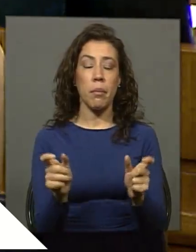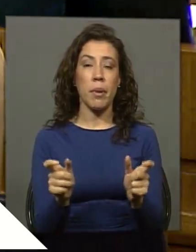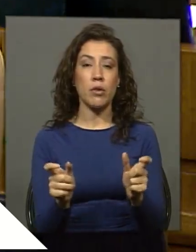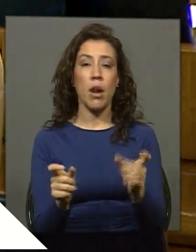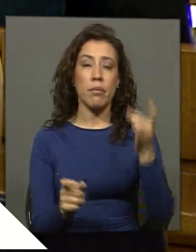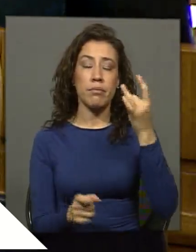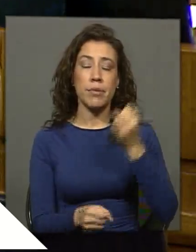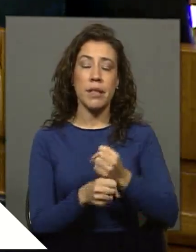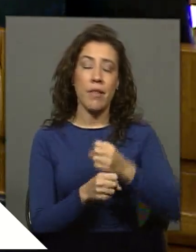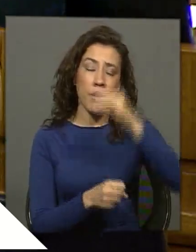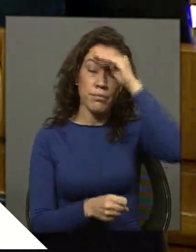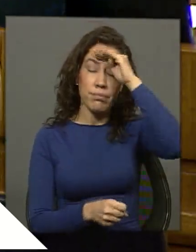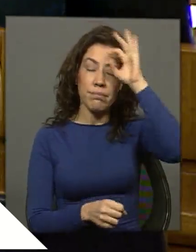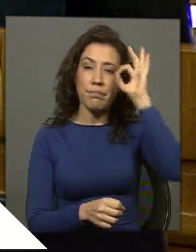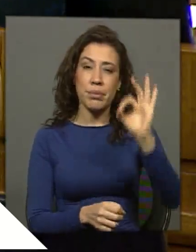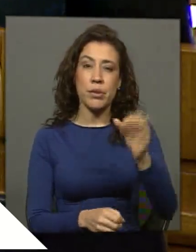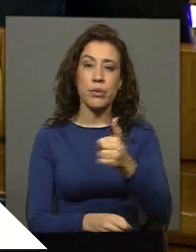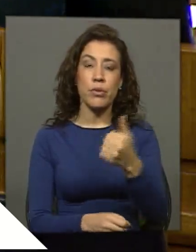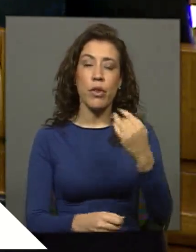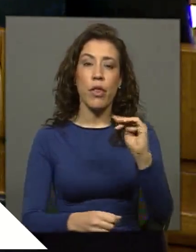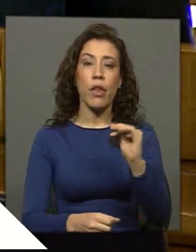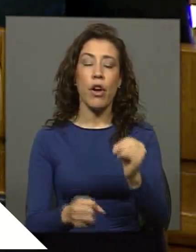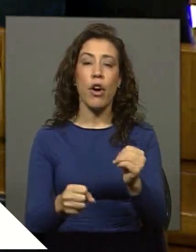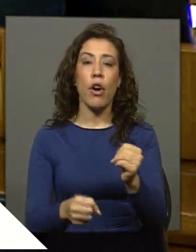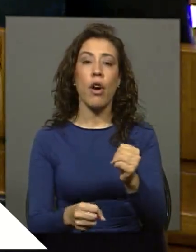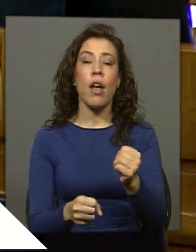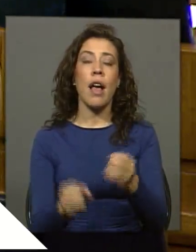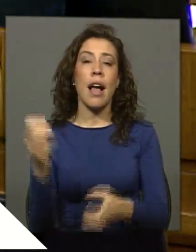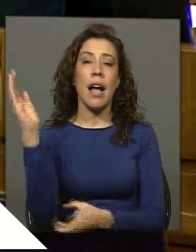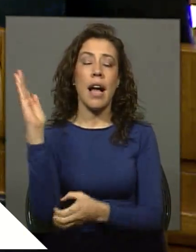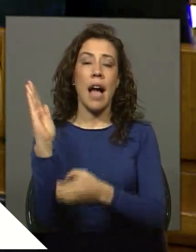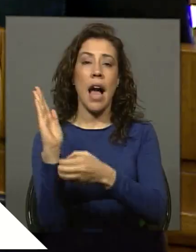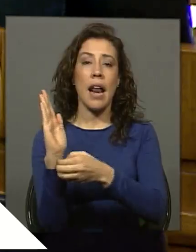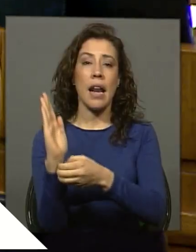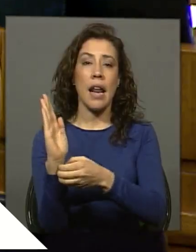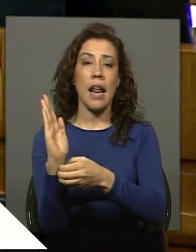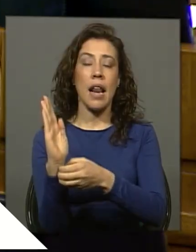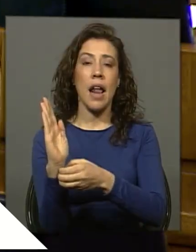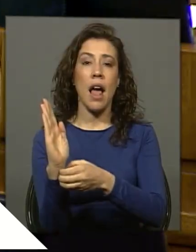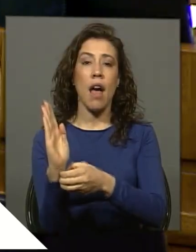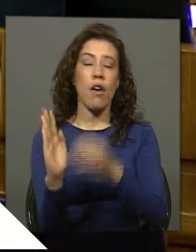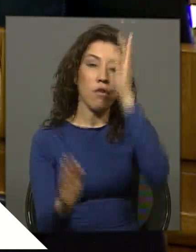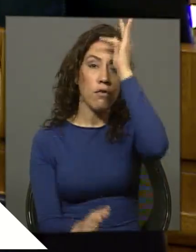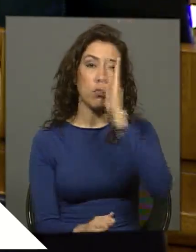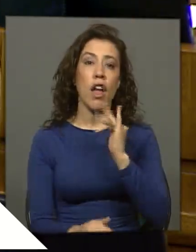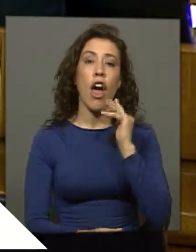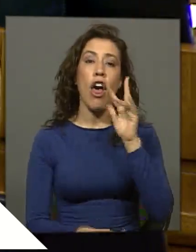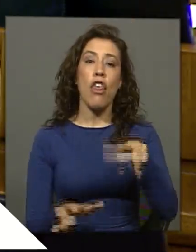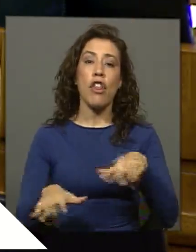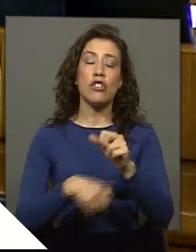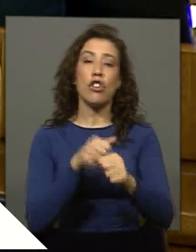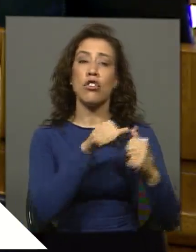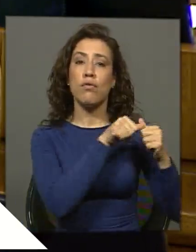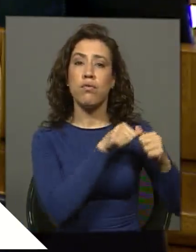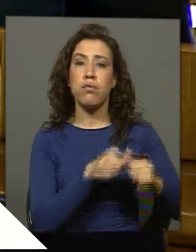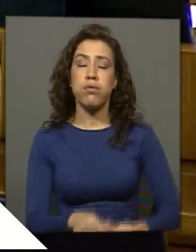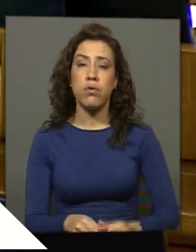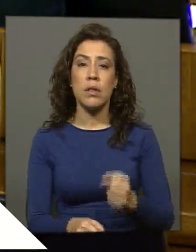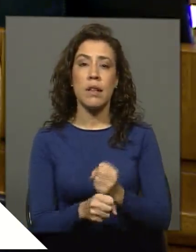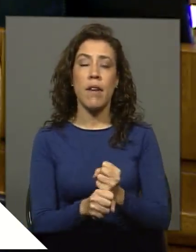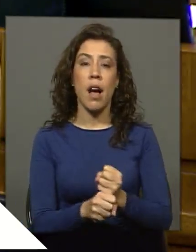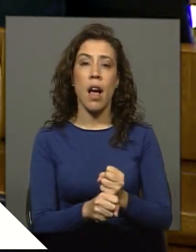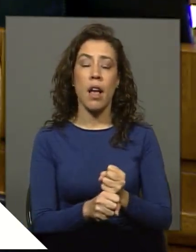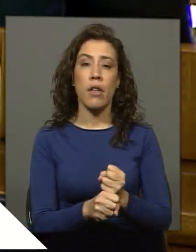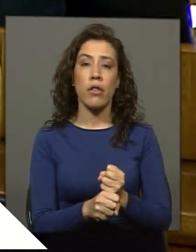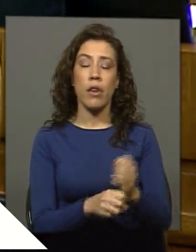confianza cierto que tiene el Estado en una carrera funcionaria que lleva 18 años continuos en la administración del Estado no es